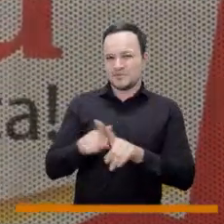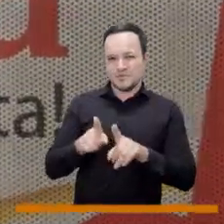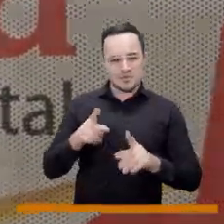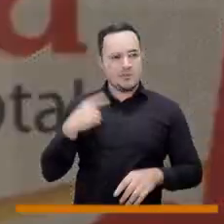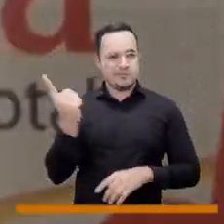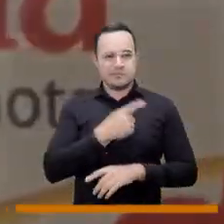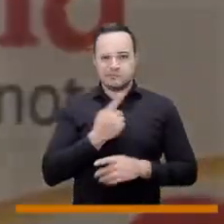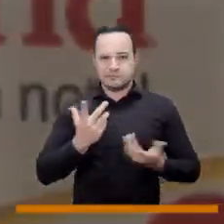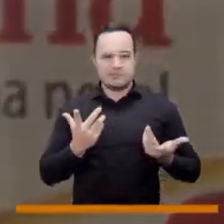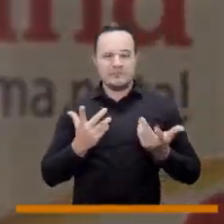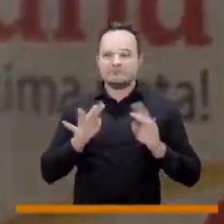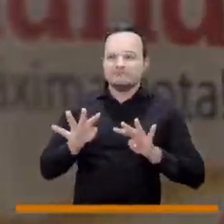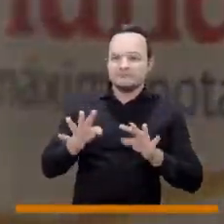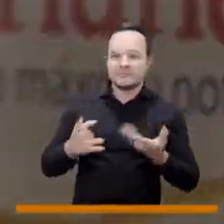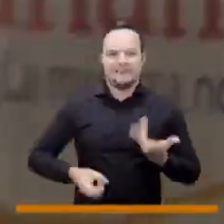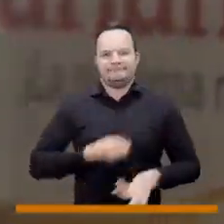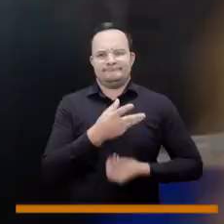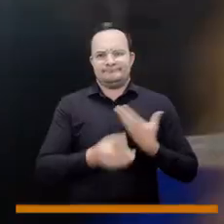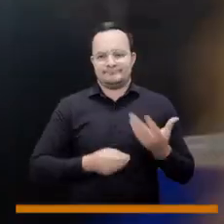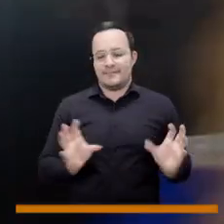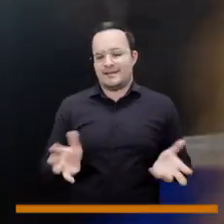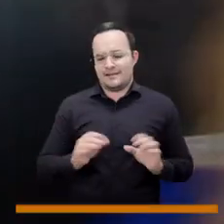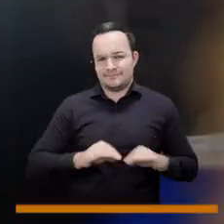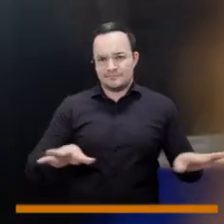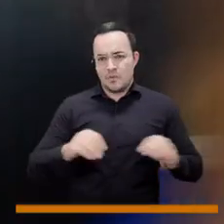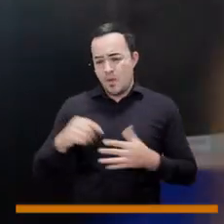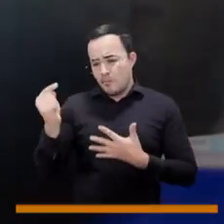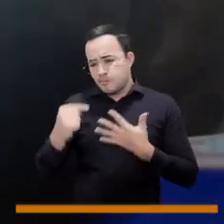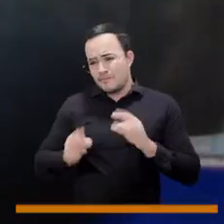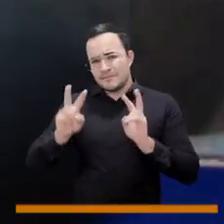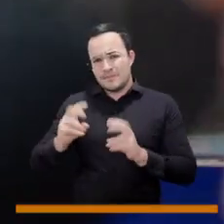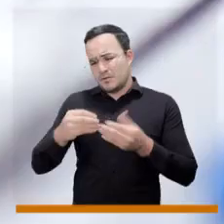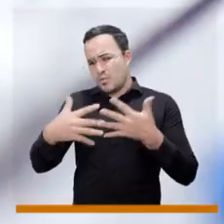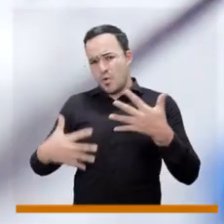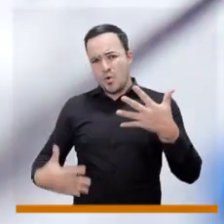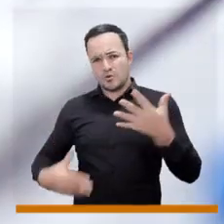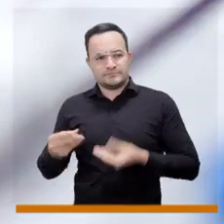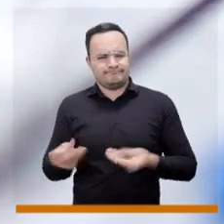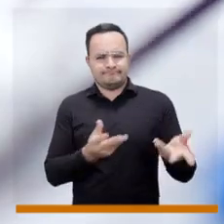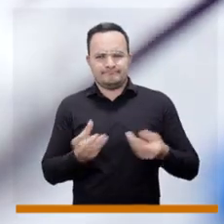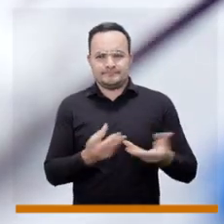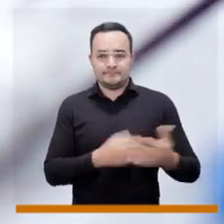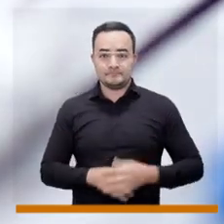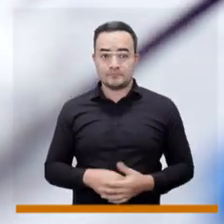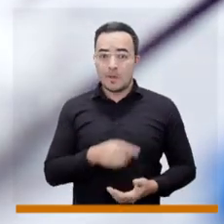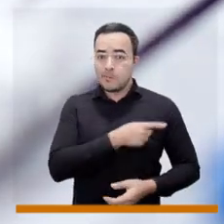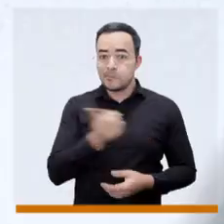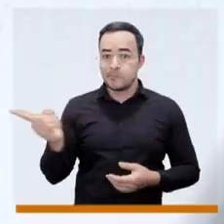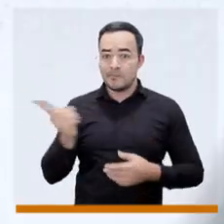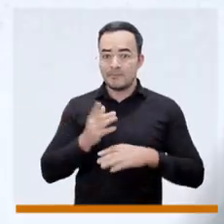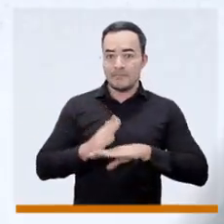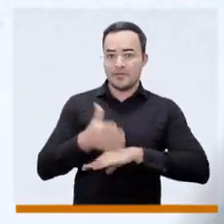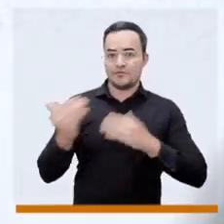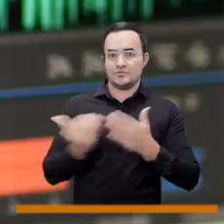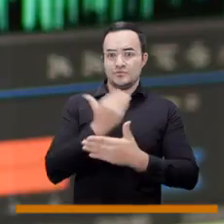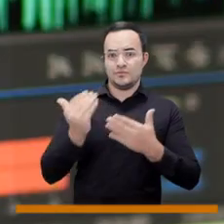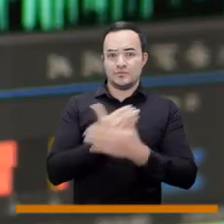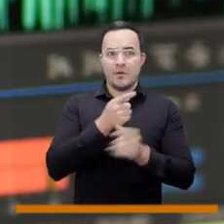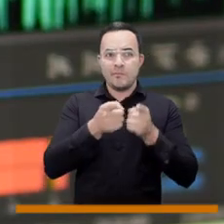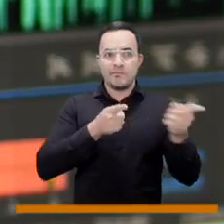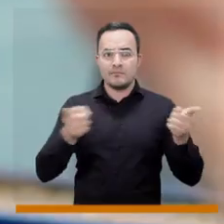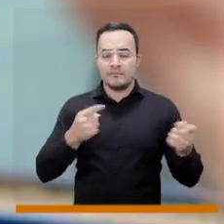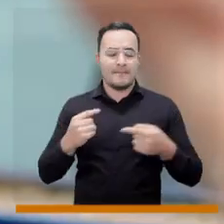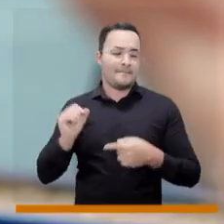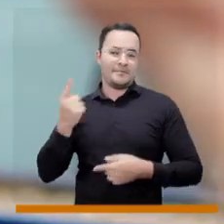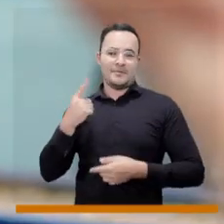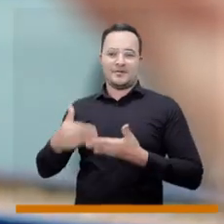con el conocimiento y la palabra. La radio tiene mucho que aportar. Es más, los nuevos medios